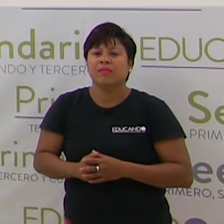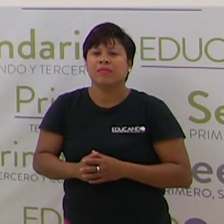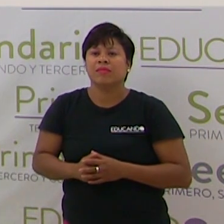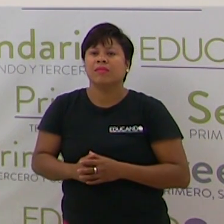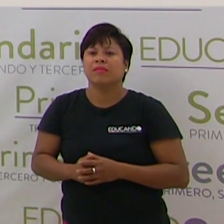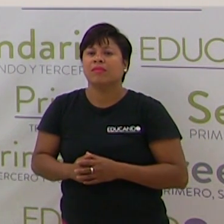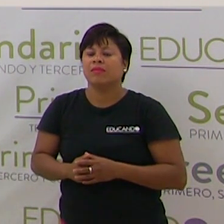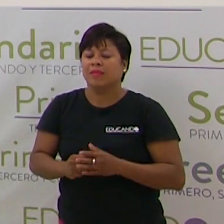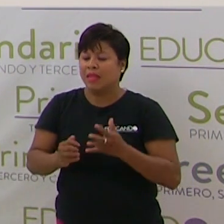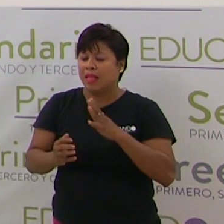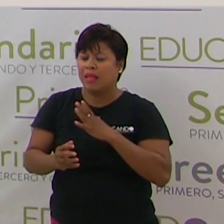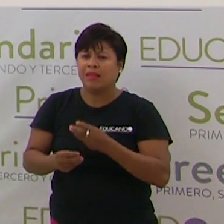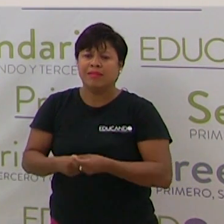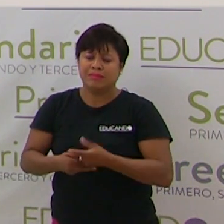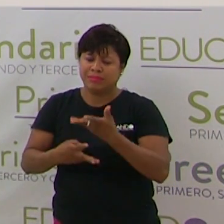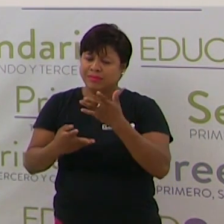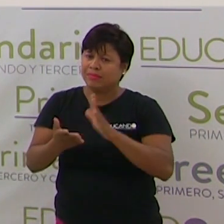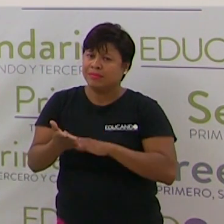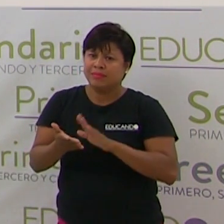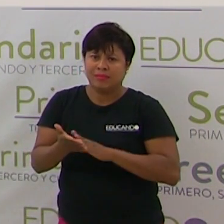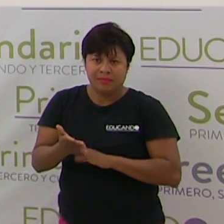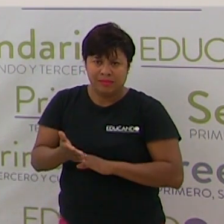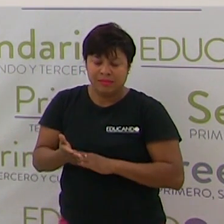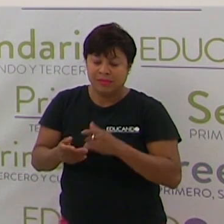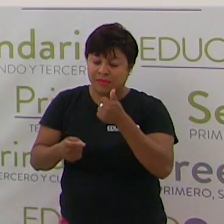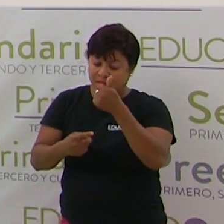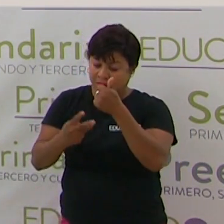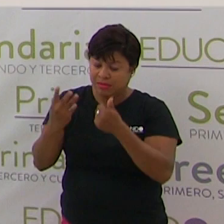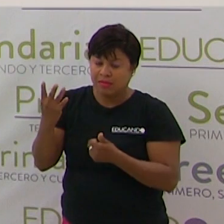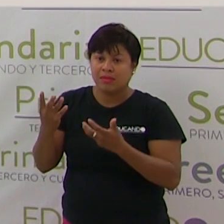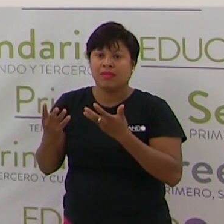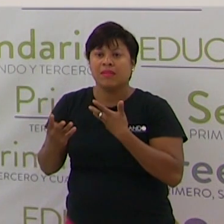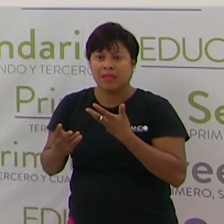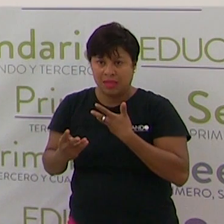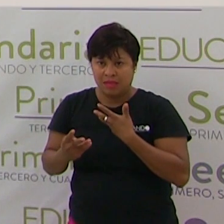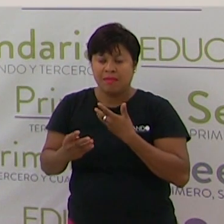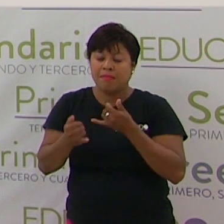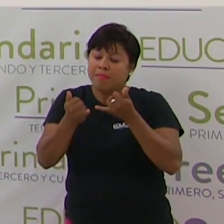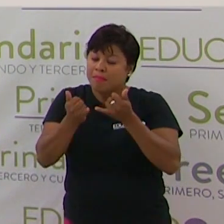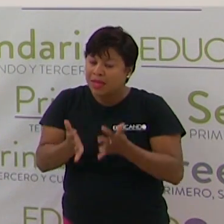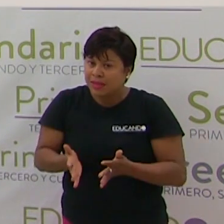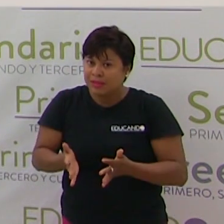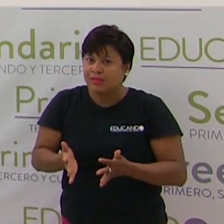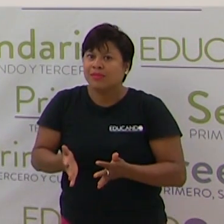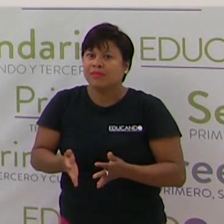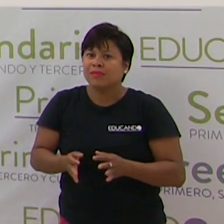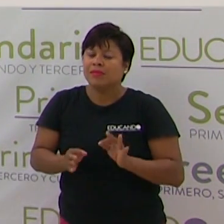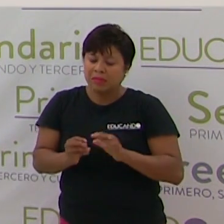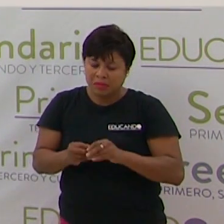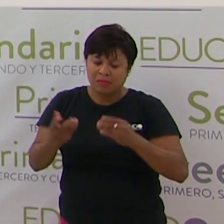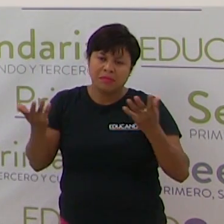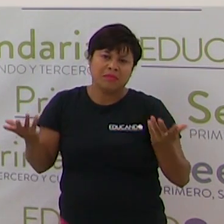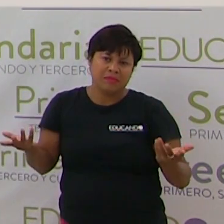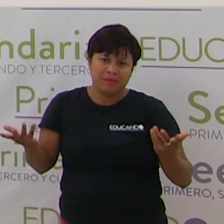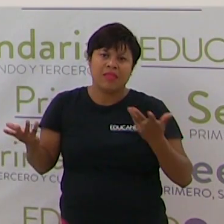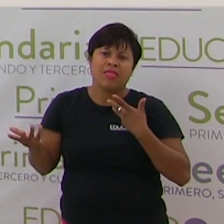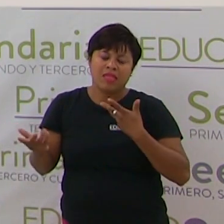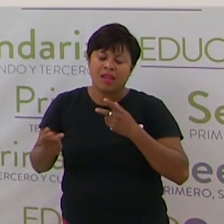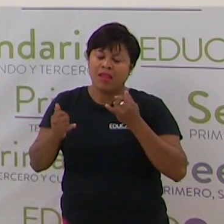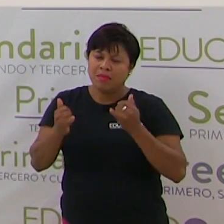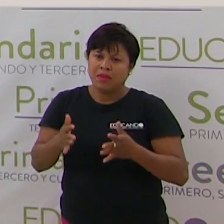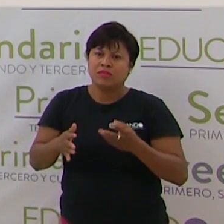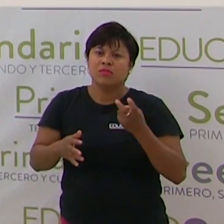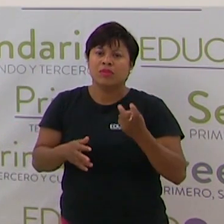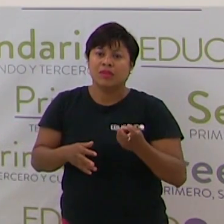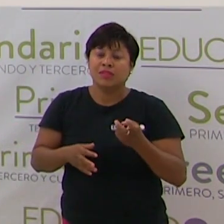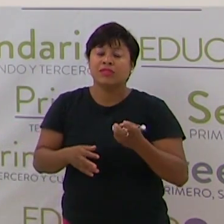con un montón de hojas y cada hoja tiene un peso. Entonces, si las juntas todas, pues es